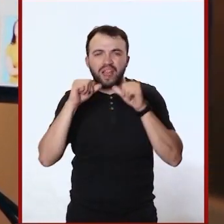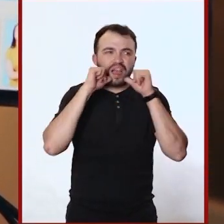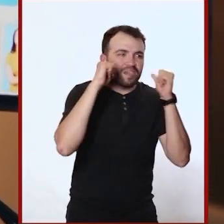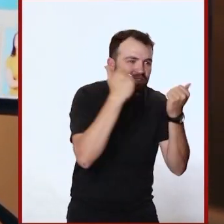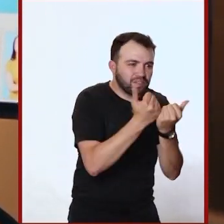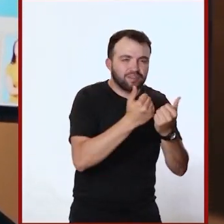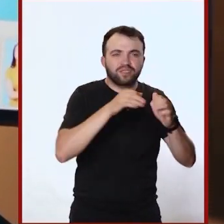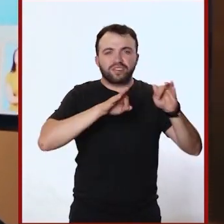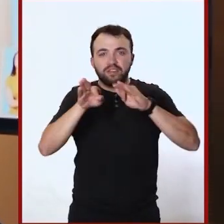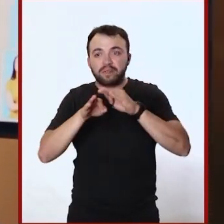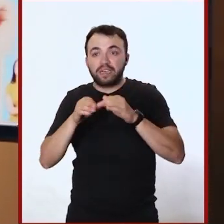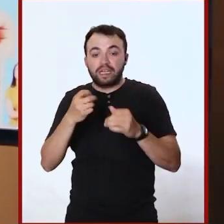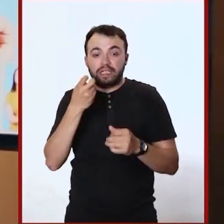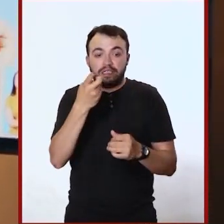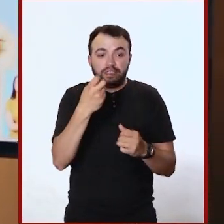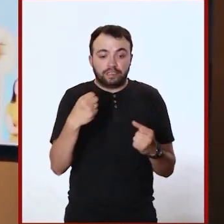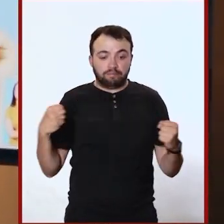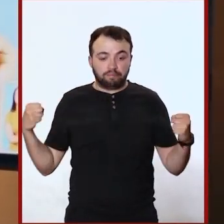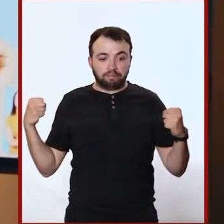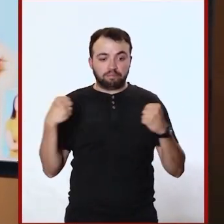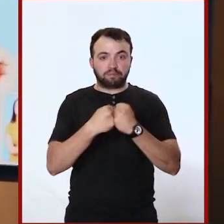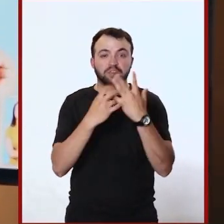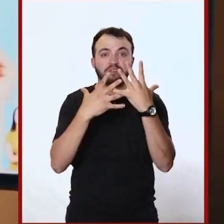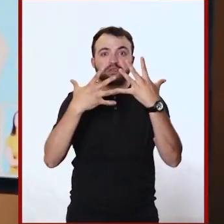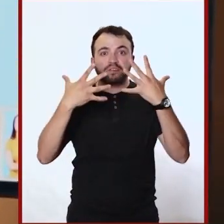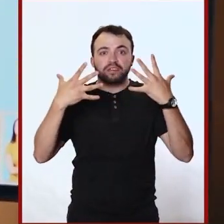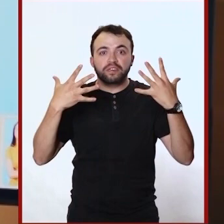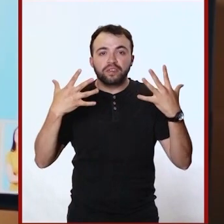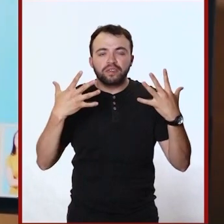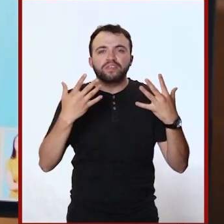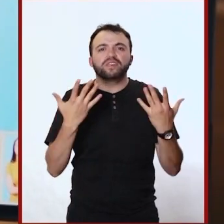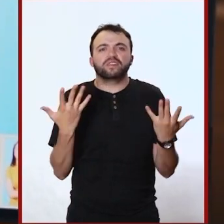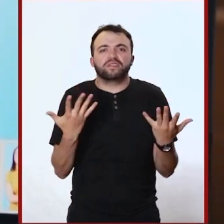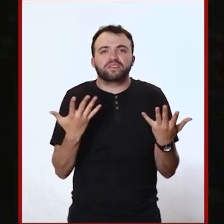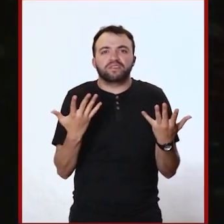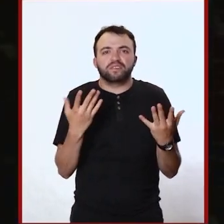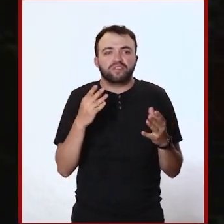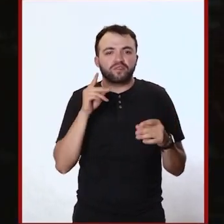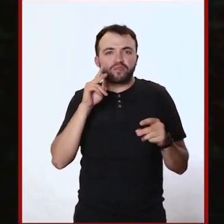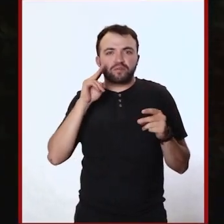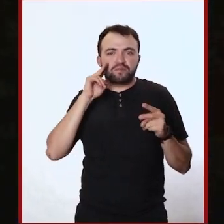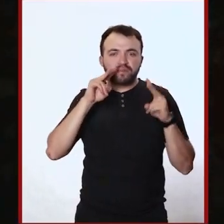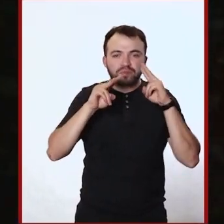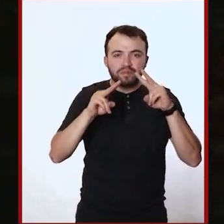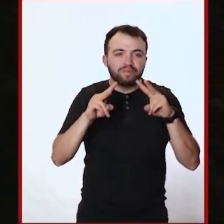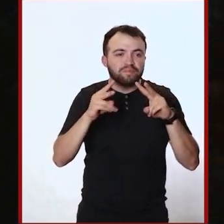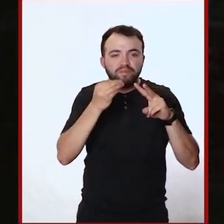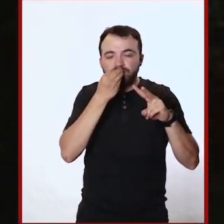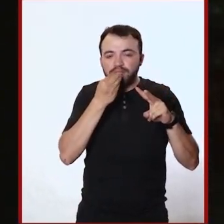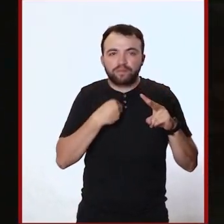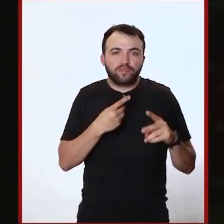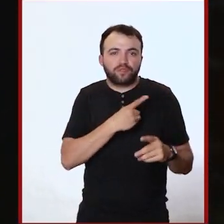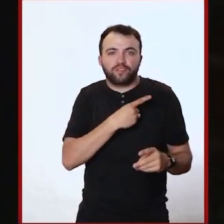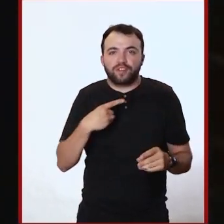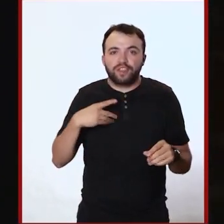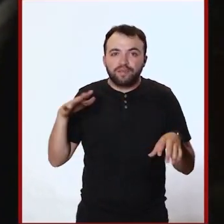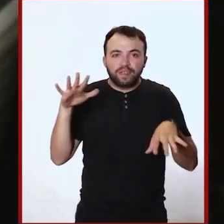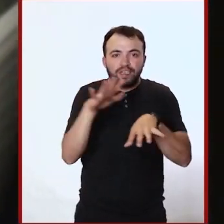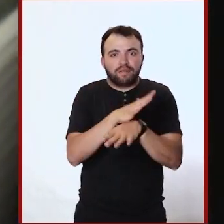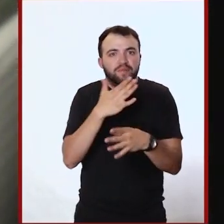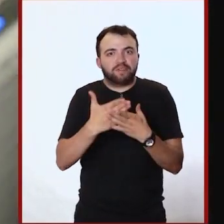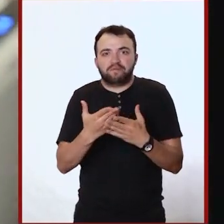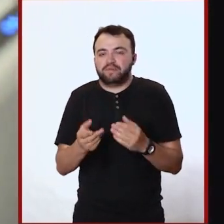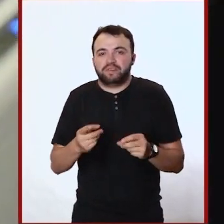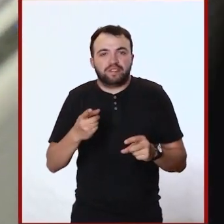actualmente este choque que se dio nos hizo evidente la necesidad de cambiar y adaptarnos, ¿no? Y al final de cuentas, creo que tanto